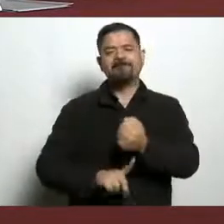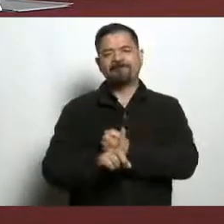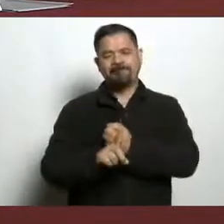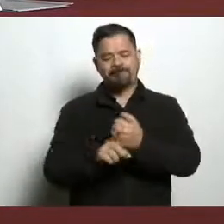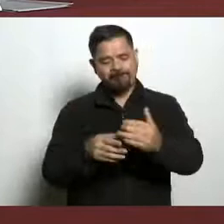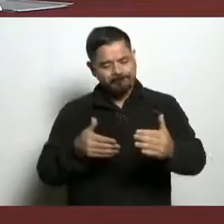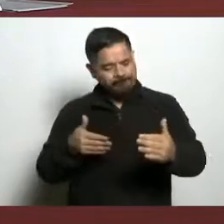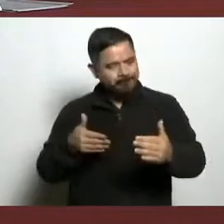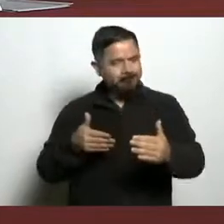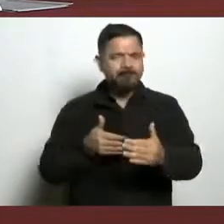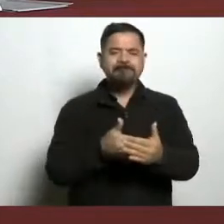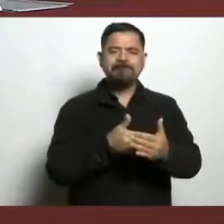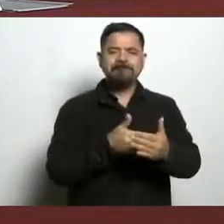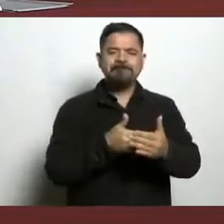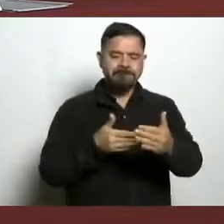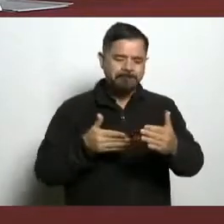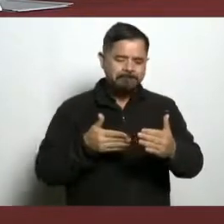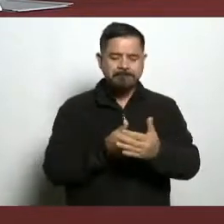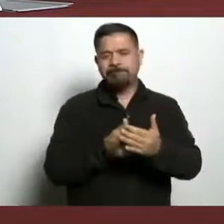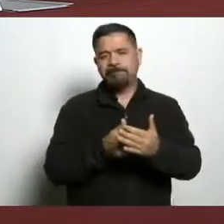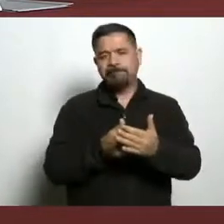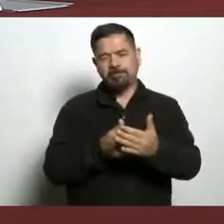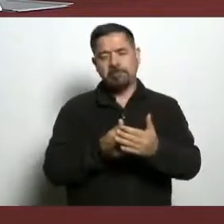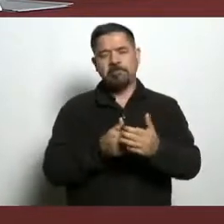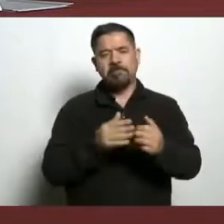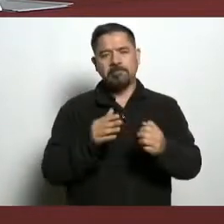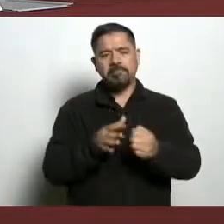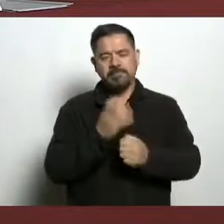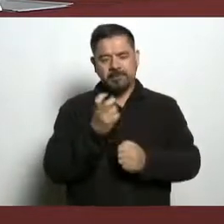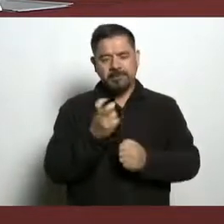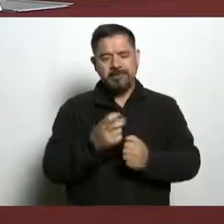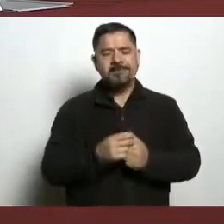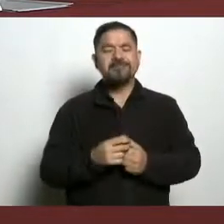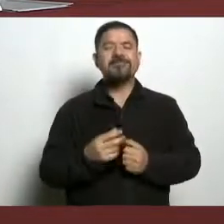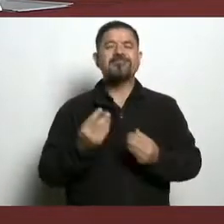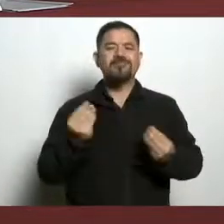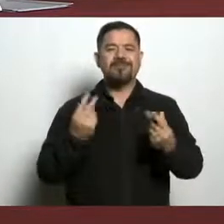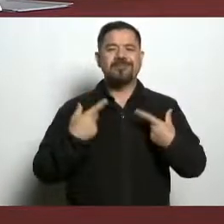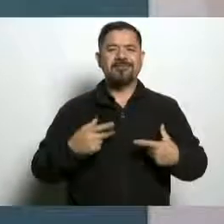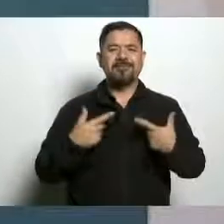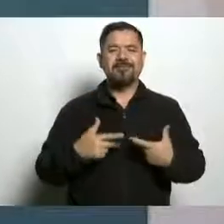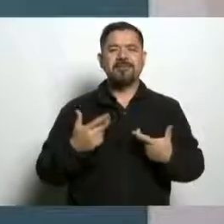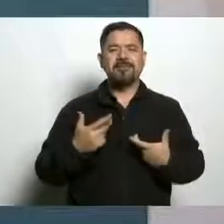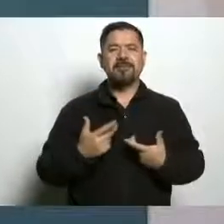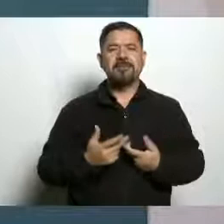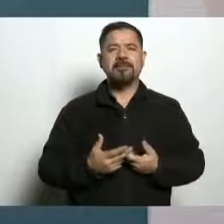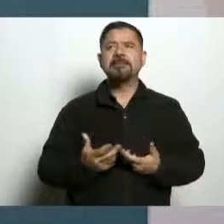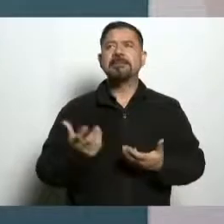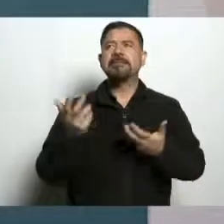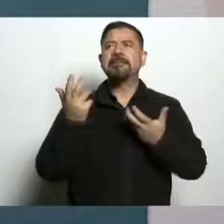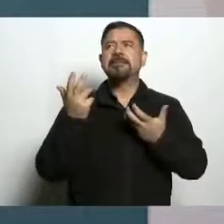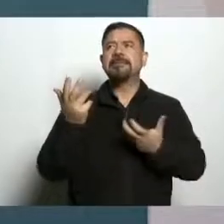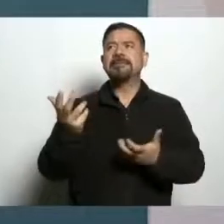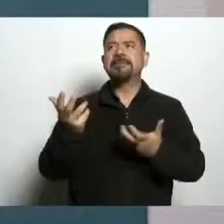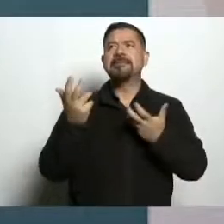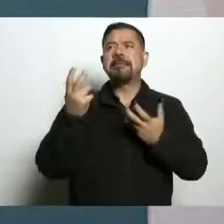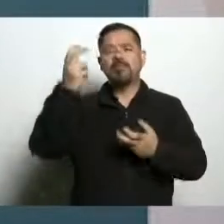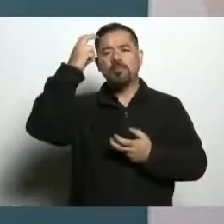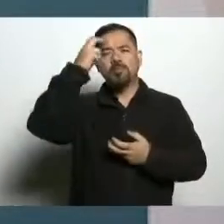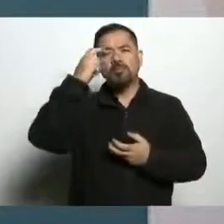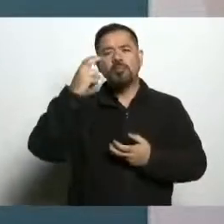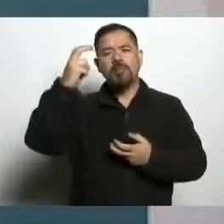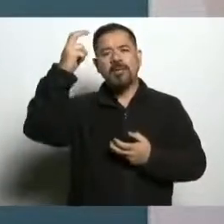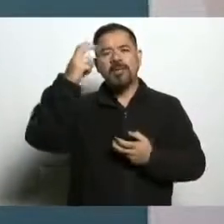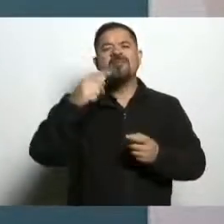lo que acabó con los anhelos de